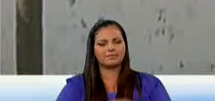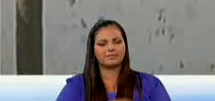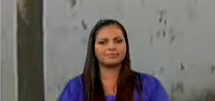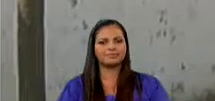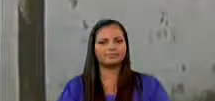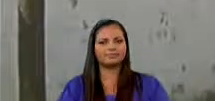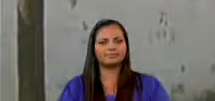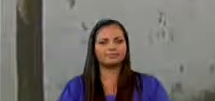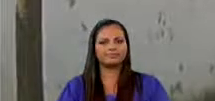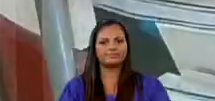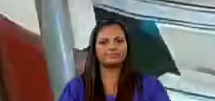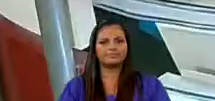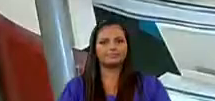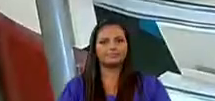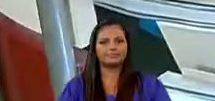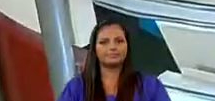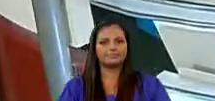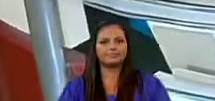Saona.